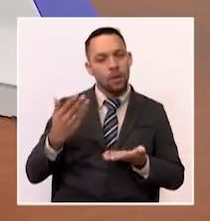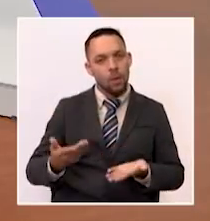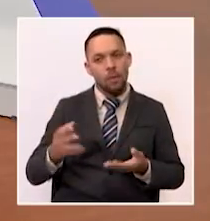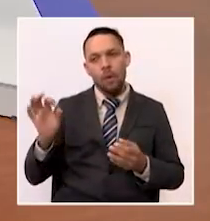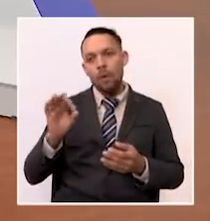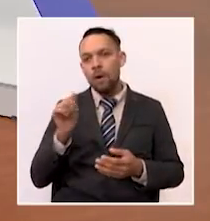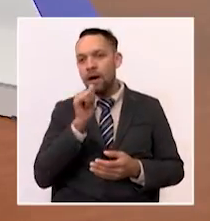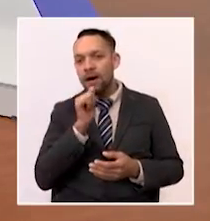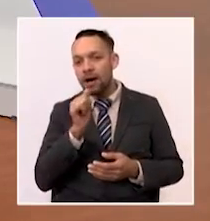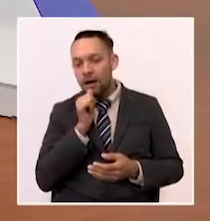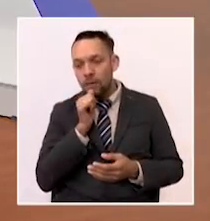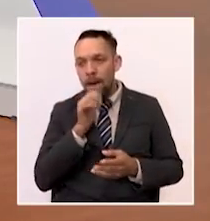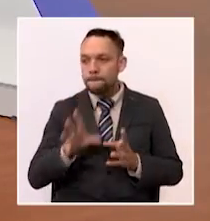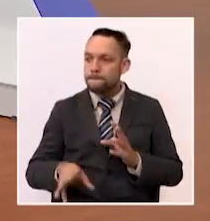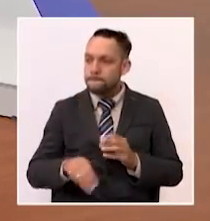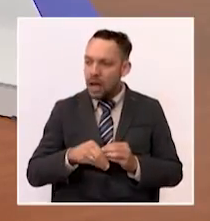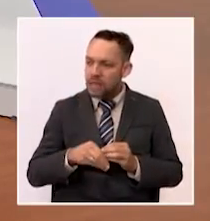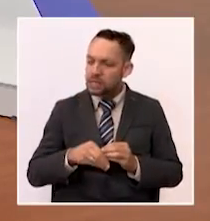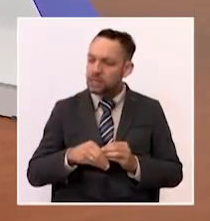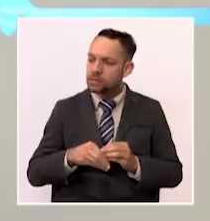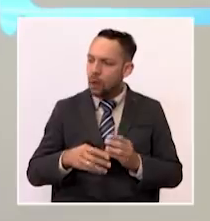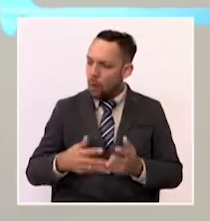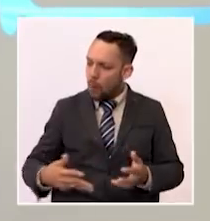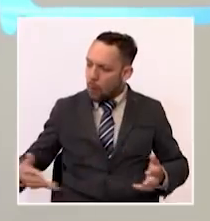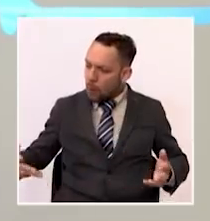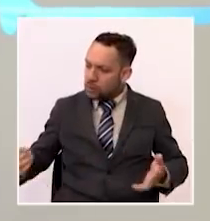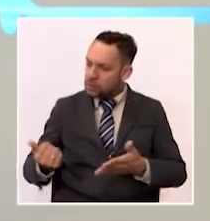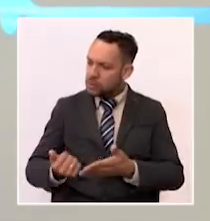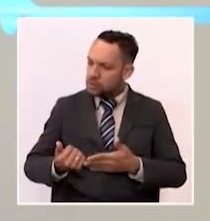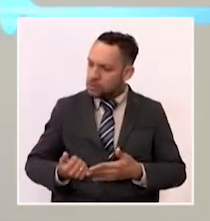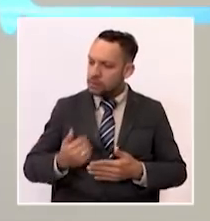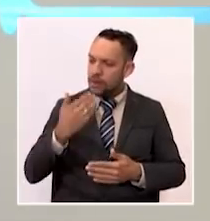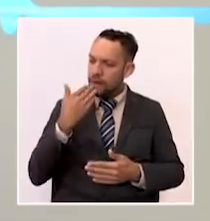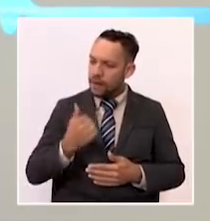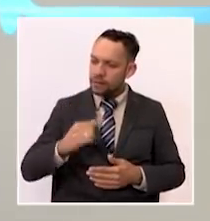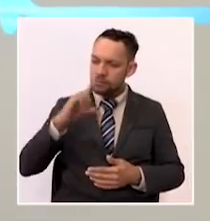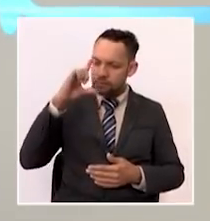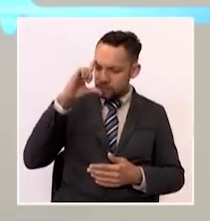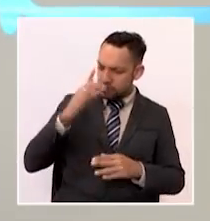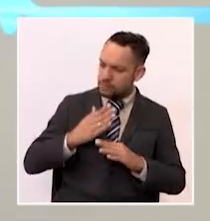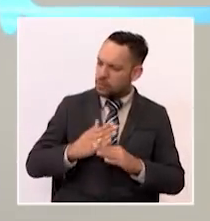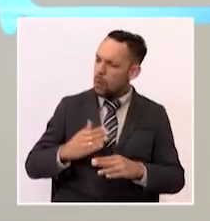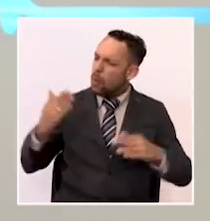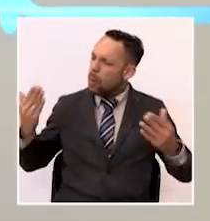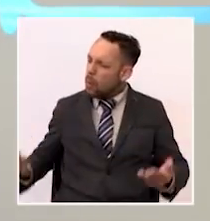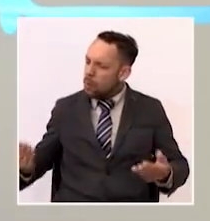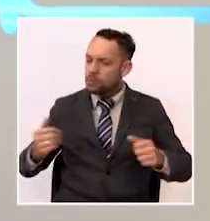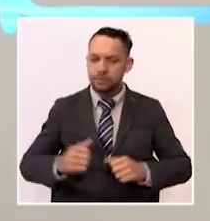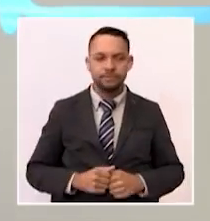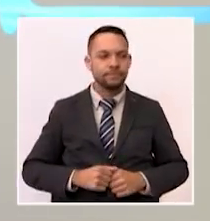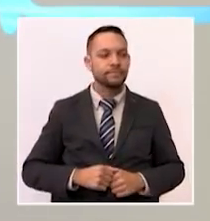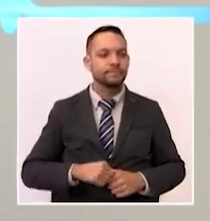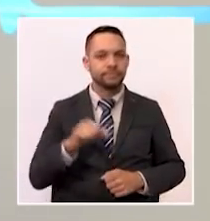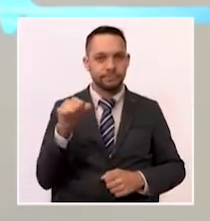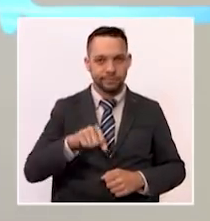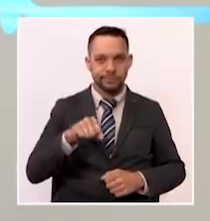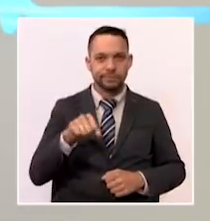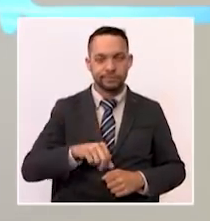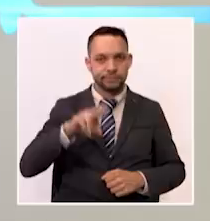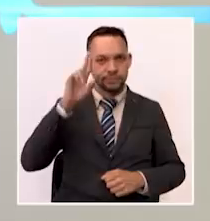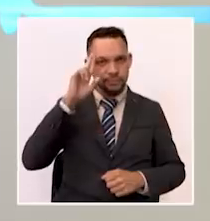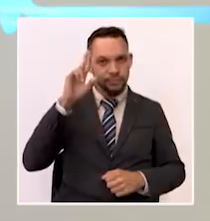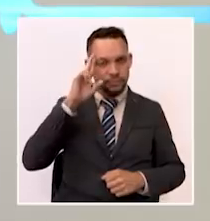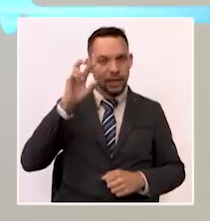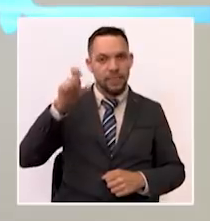agua se pueden utilizar para un correcto lavado? Por ejemplo, para prevención de las infecciones vaginales por los hongos, lo que necesitamos es tener un